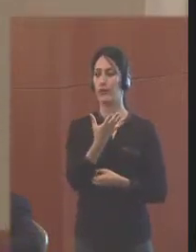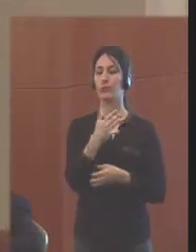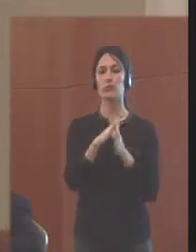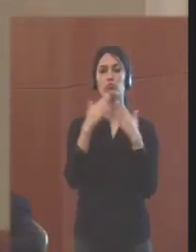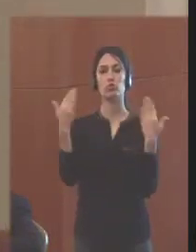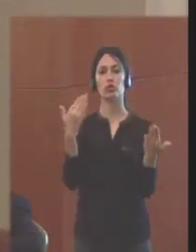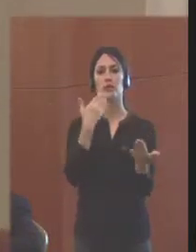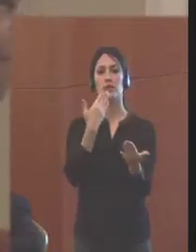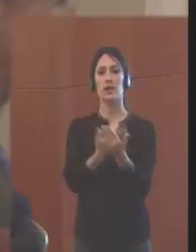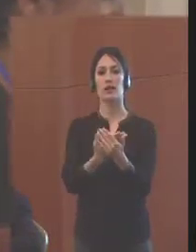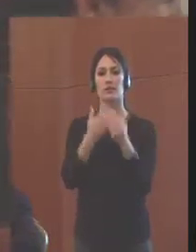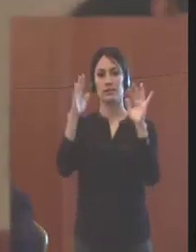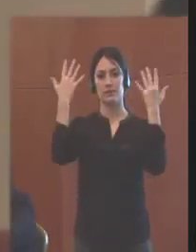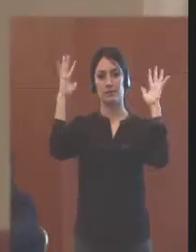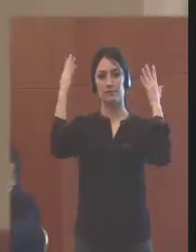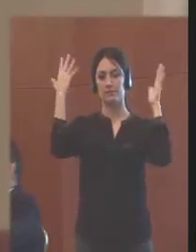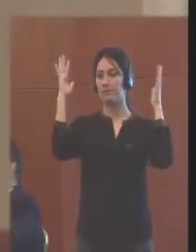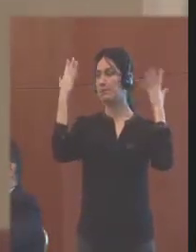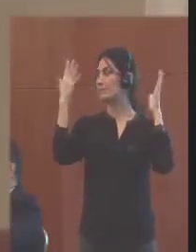Muchas gracias.